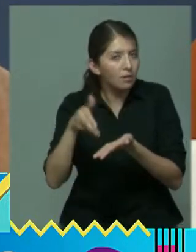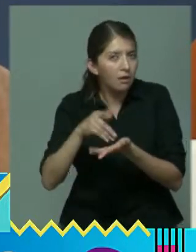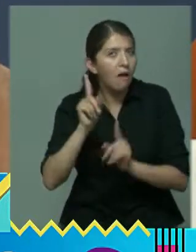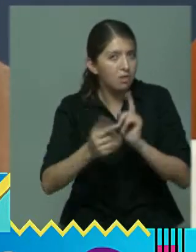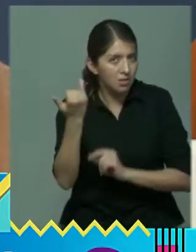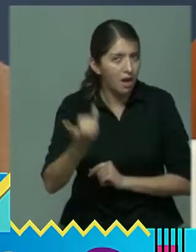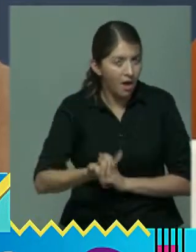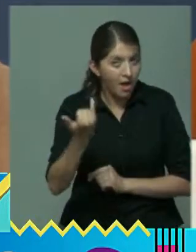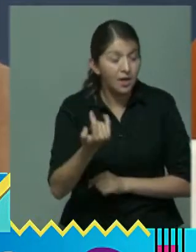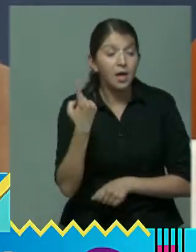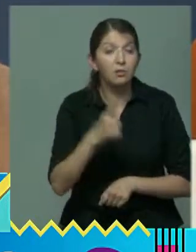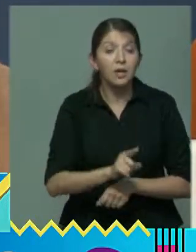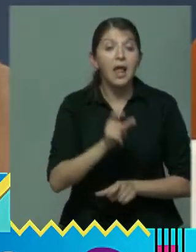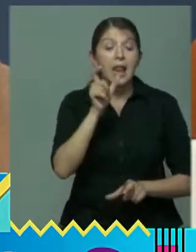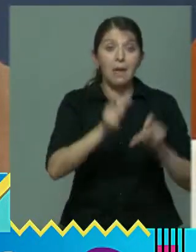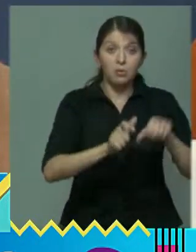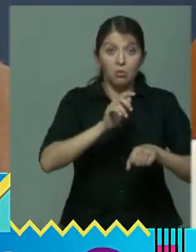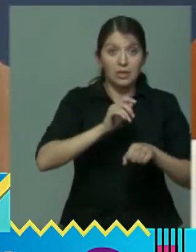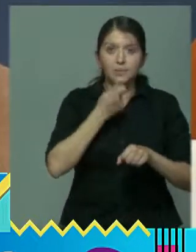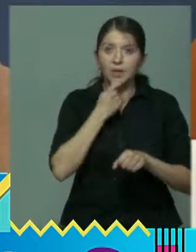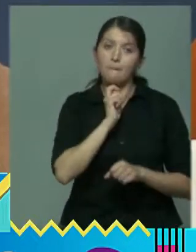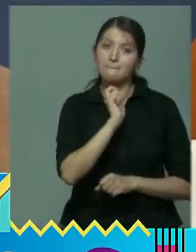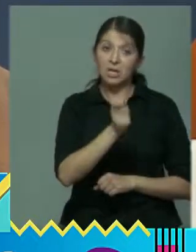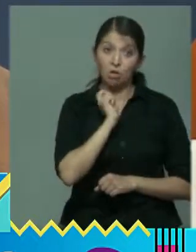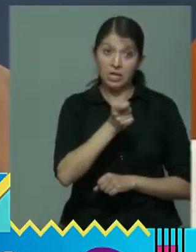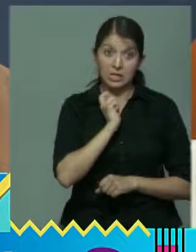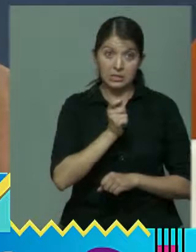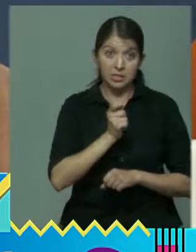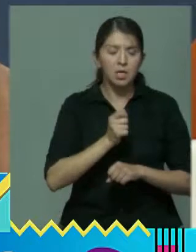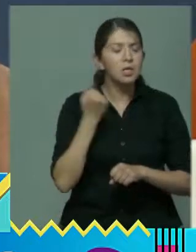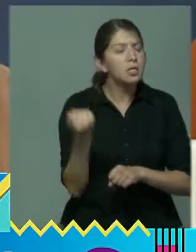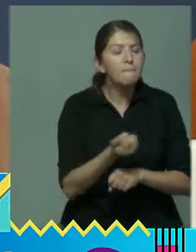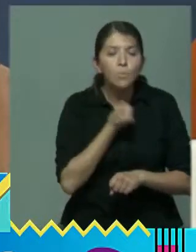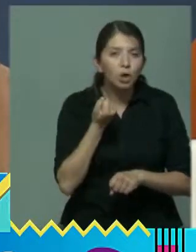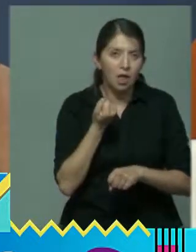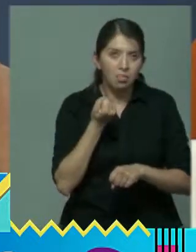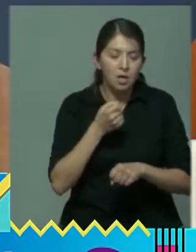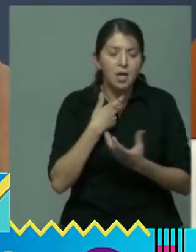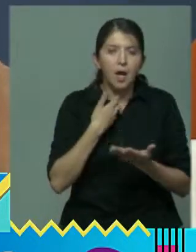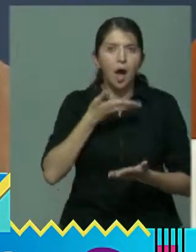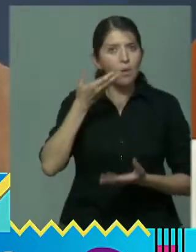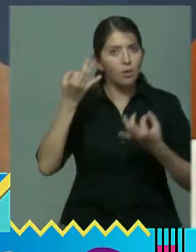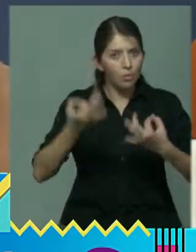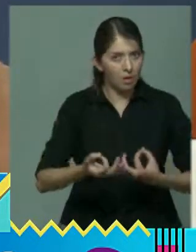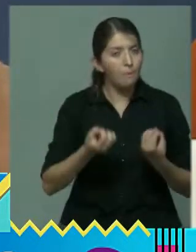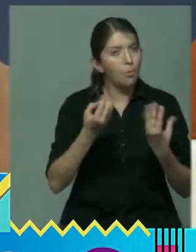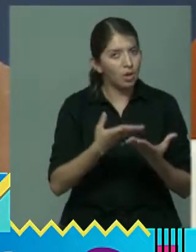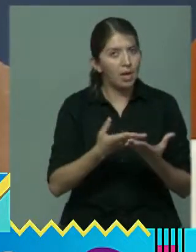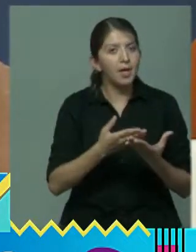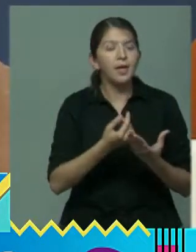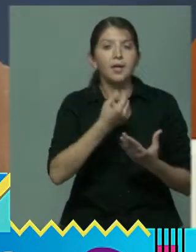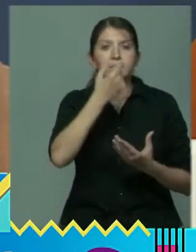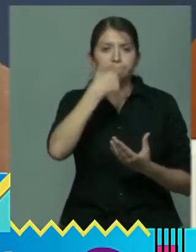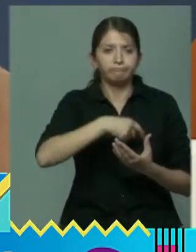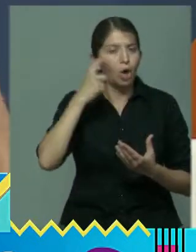que tienen aquellas personas que trabajan en medios de comunicación es fundamental, porque son las personas que terminan transmitiendo muchas veces